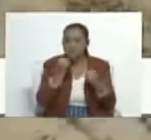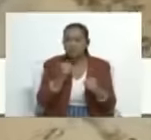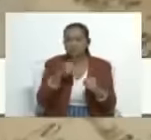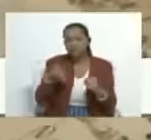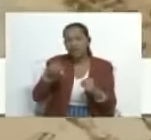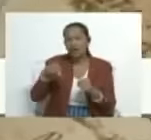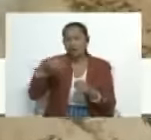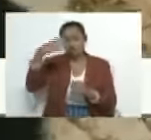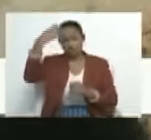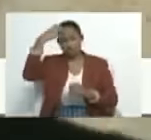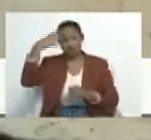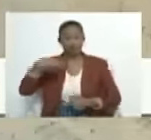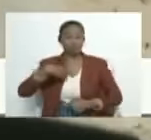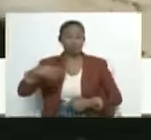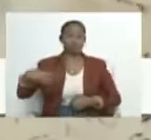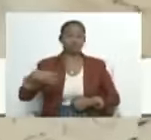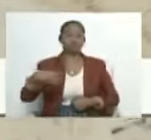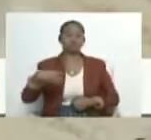imperialismo.